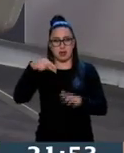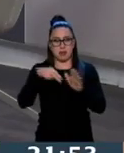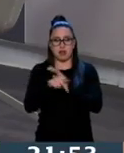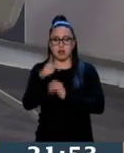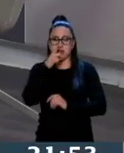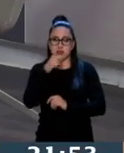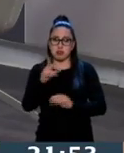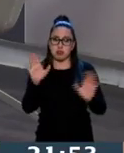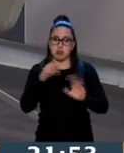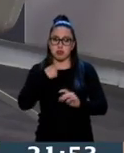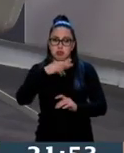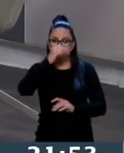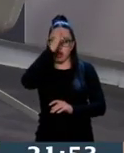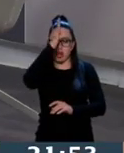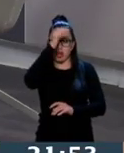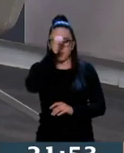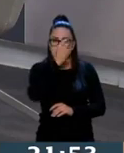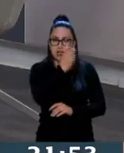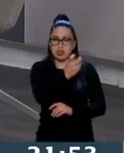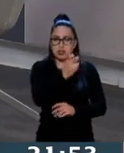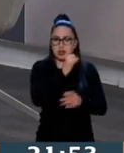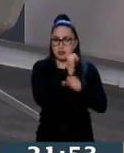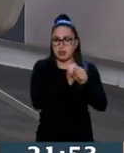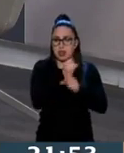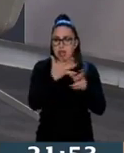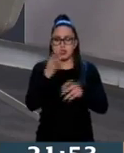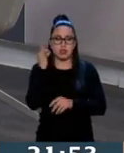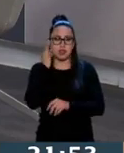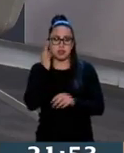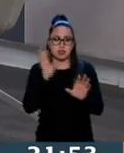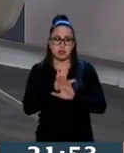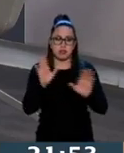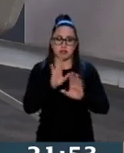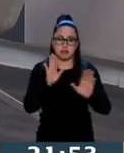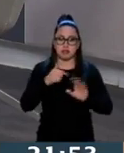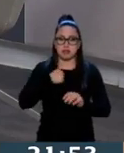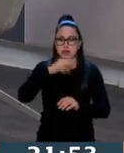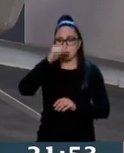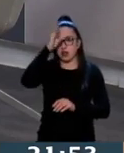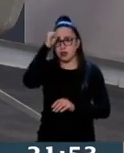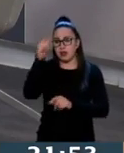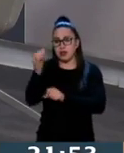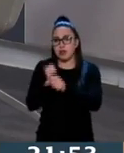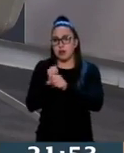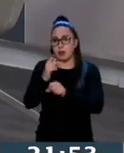reconocía esos peritajes, no reconocía lo que estaba afirmando la Fiscalía,